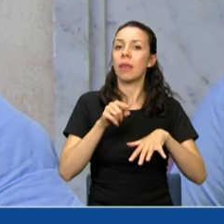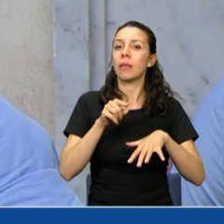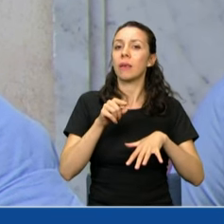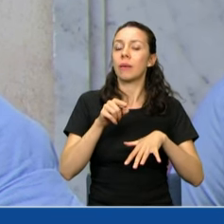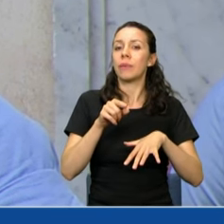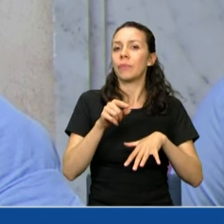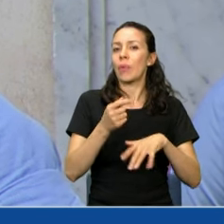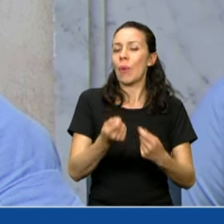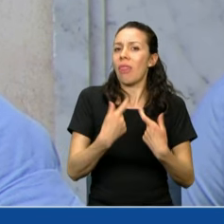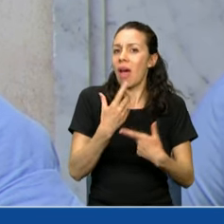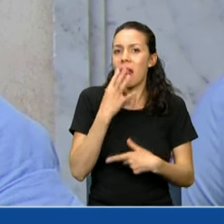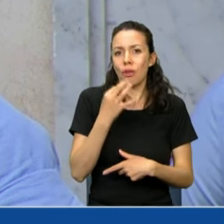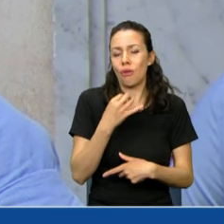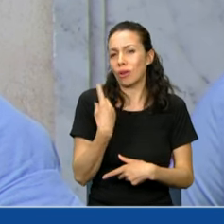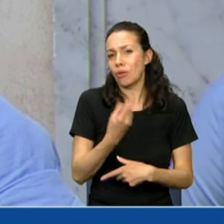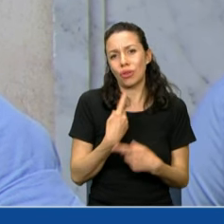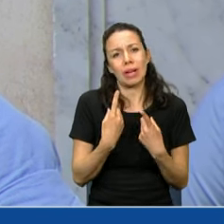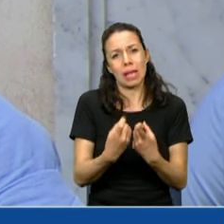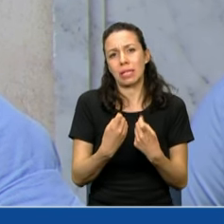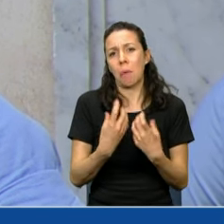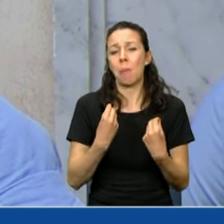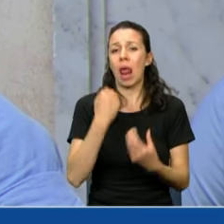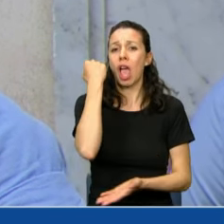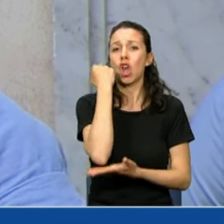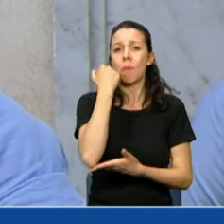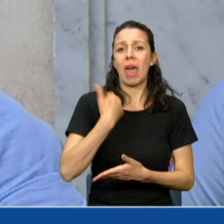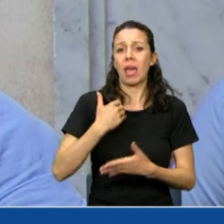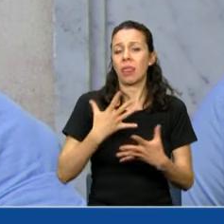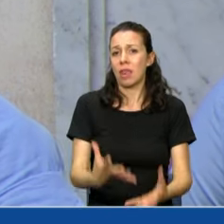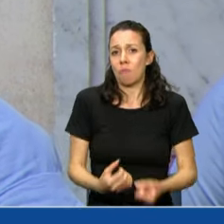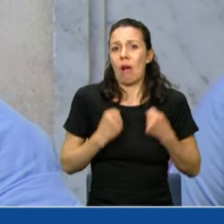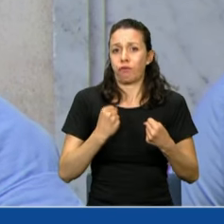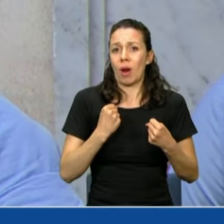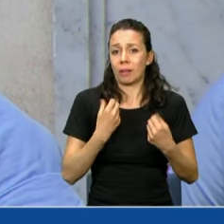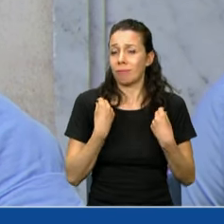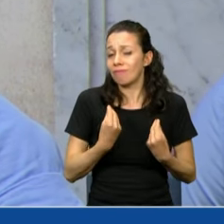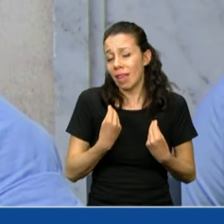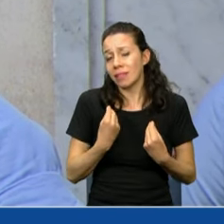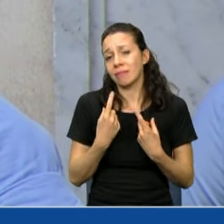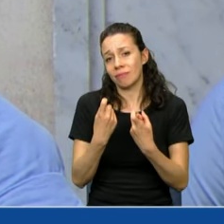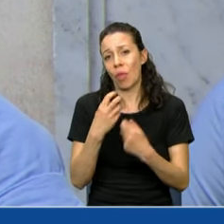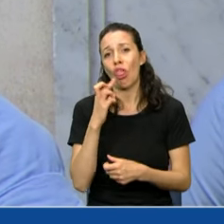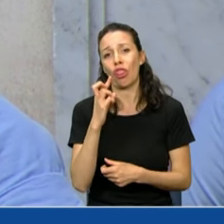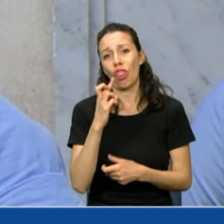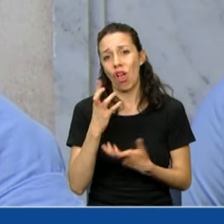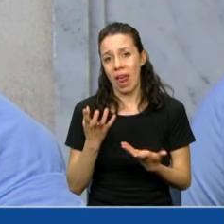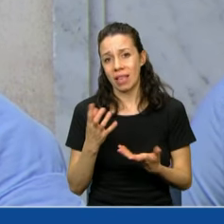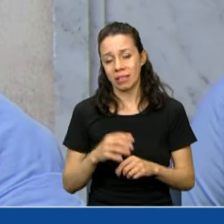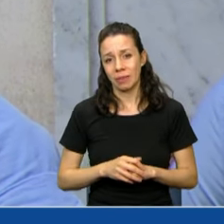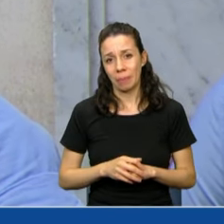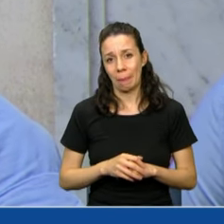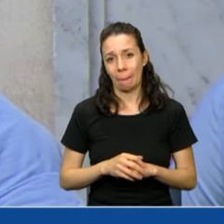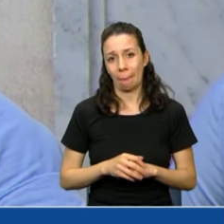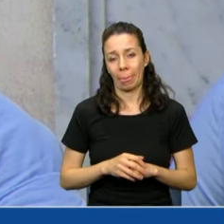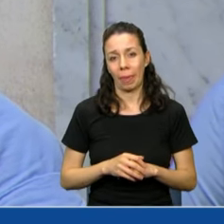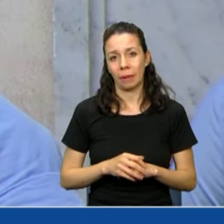hoy estamos necesitando y mucho para fortalecer la economía Argentina que son los dólares necesarios no solamente va